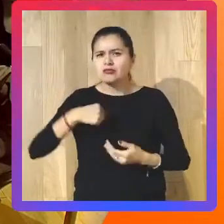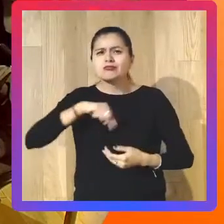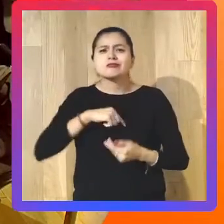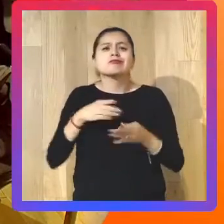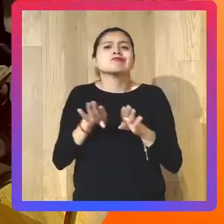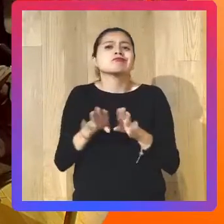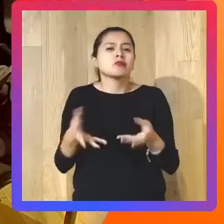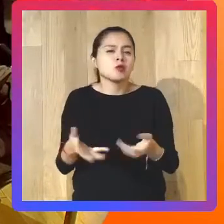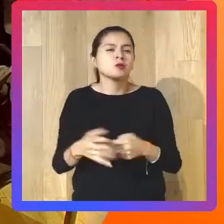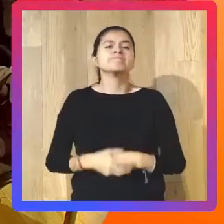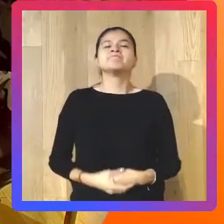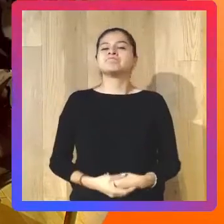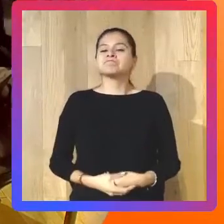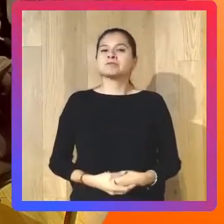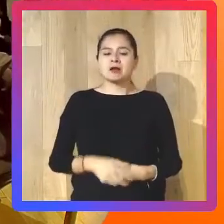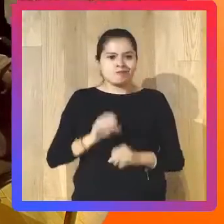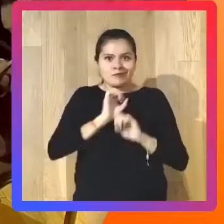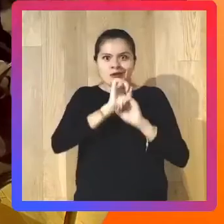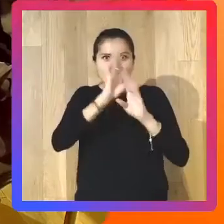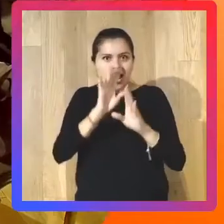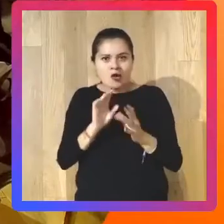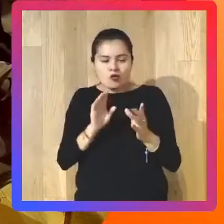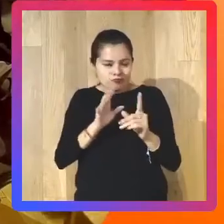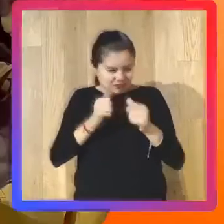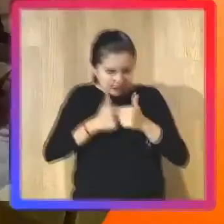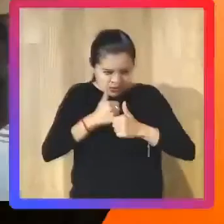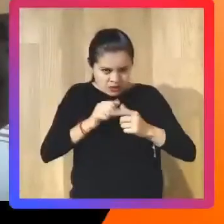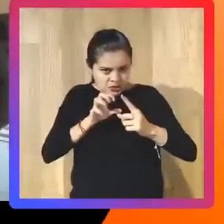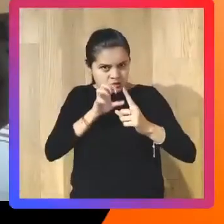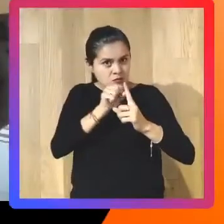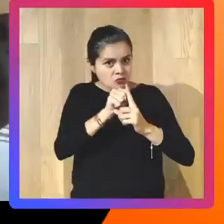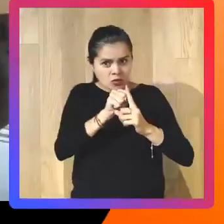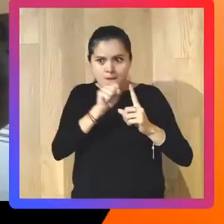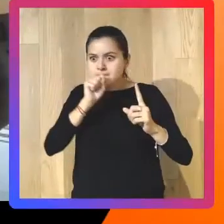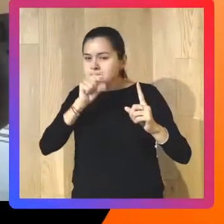Desde luego, Rogelio, tomamos el reto y vamos por el mismo objetivo.